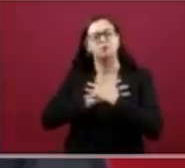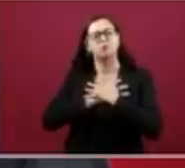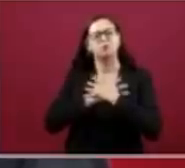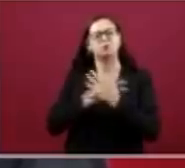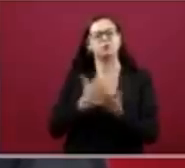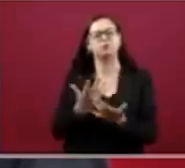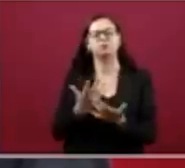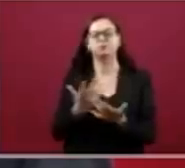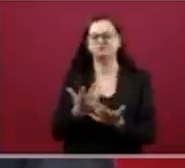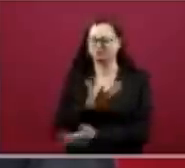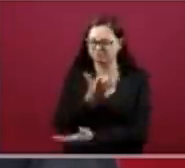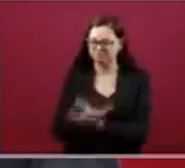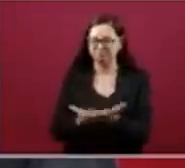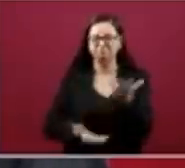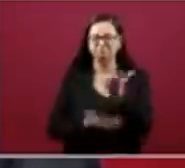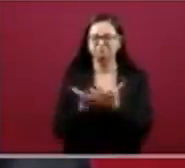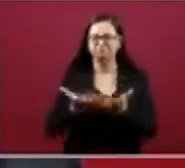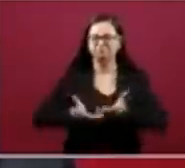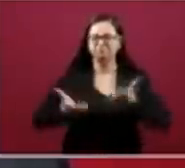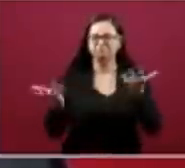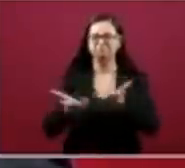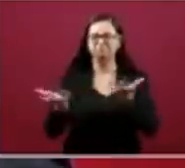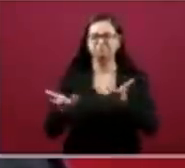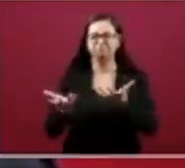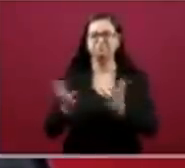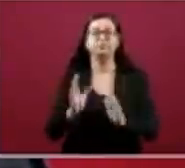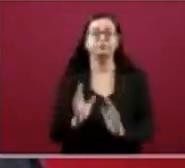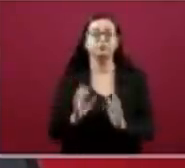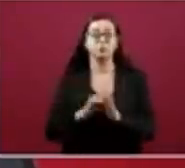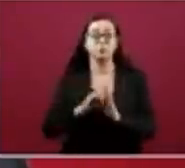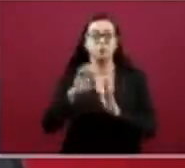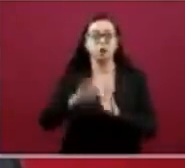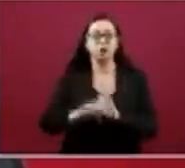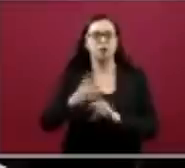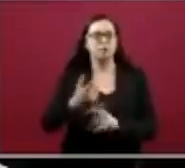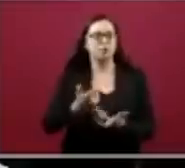llevar a la práctica. Por ejemplo, de los héroes nacionales,